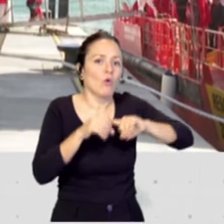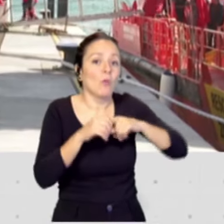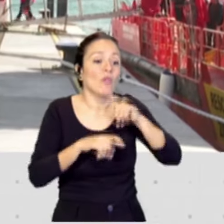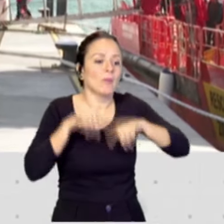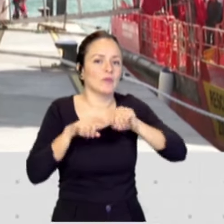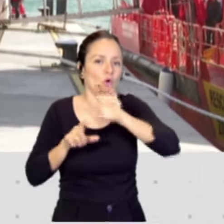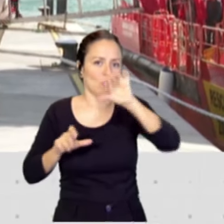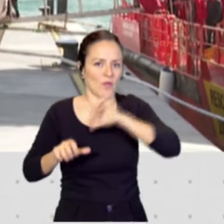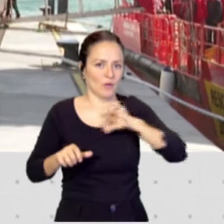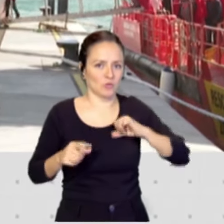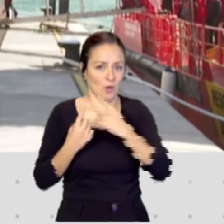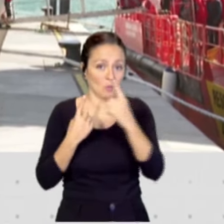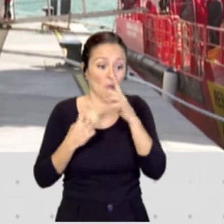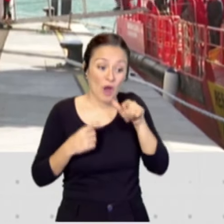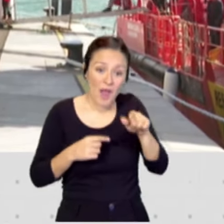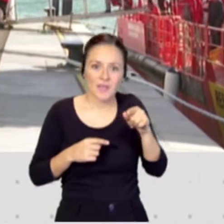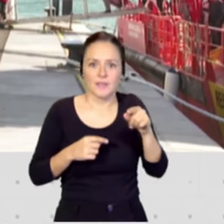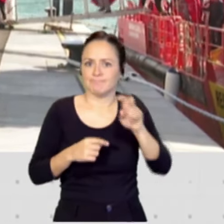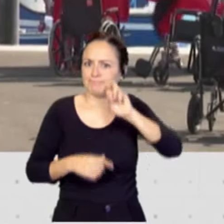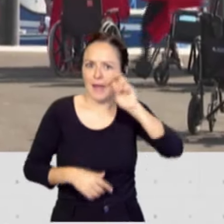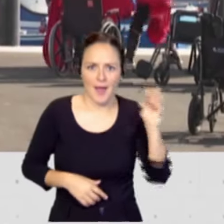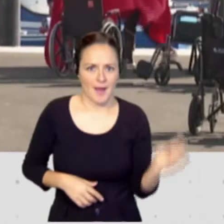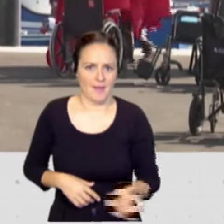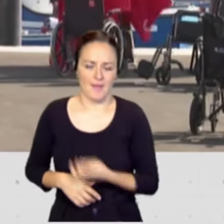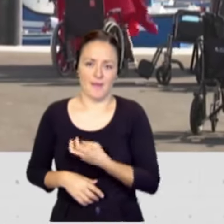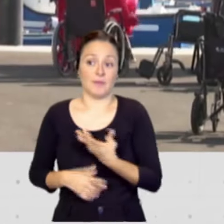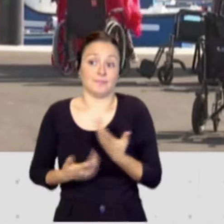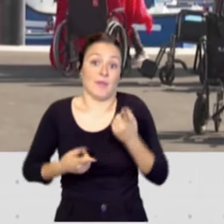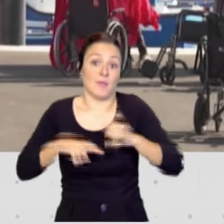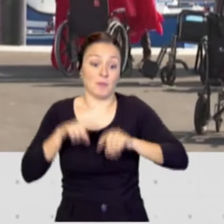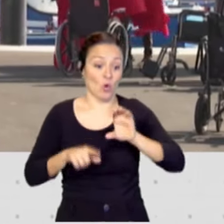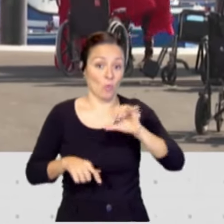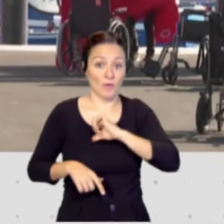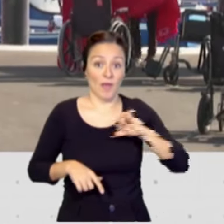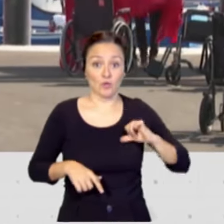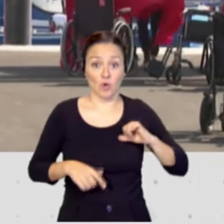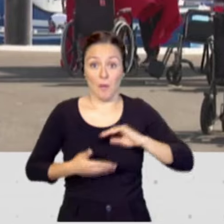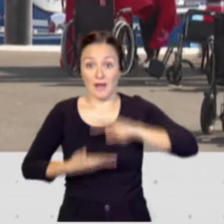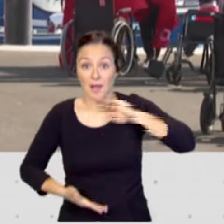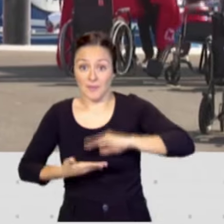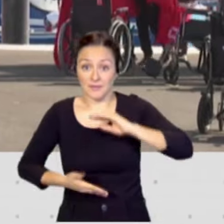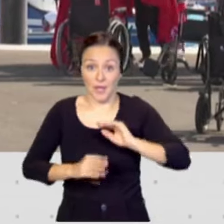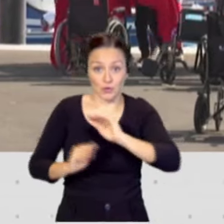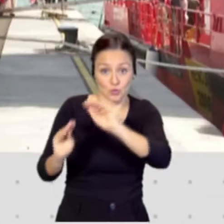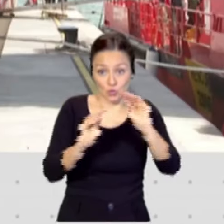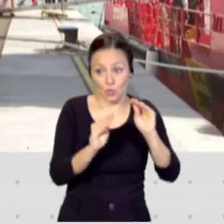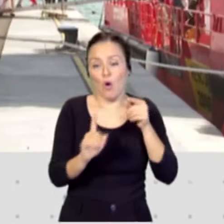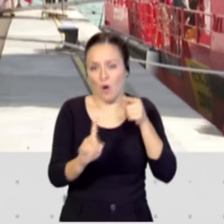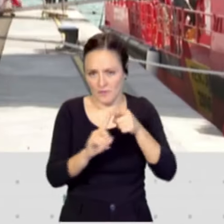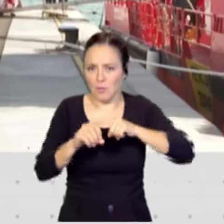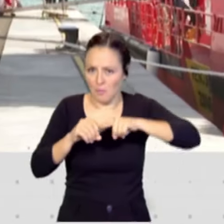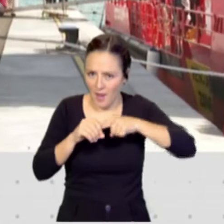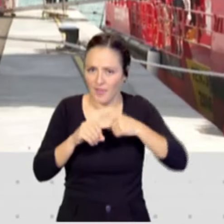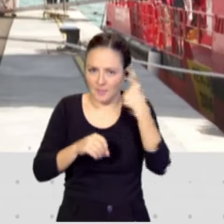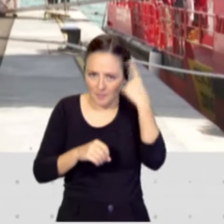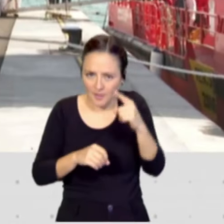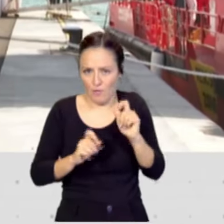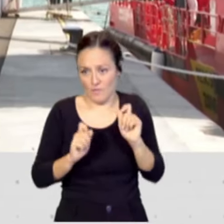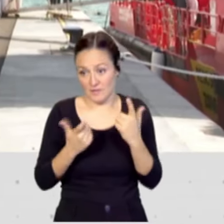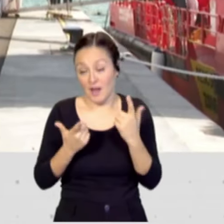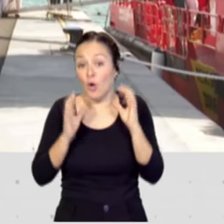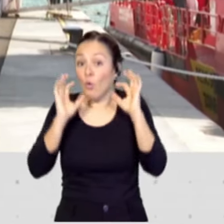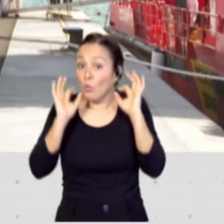tenían en cuenta múltiples variables eh que afectaban a esa comunidad Autónoma para poder establecer ese esos cupos eso es lo que se nos